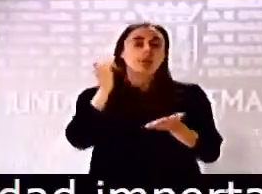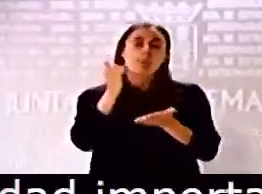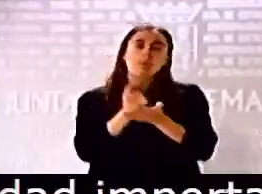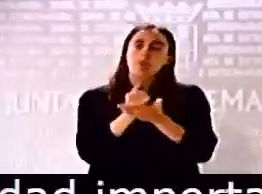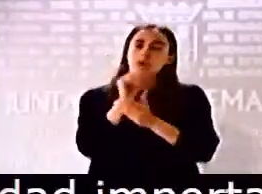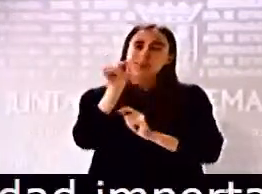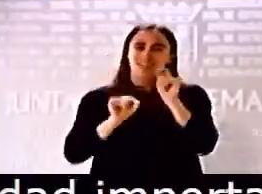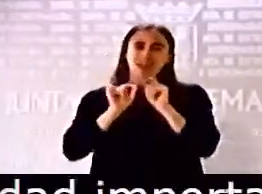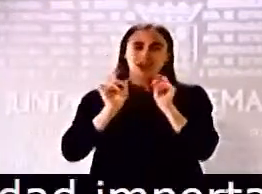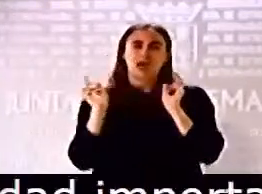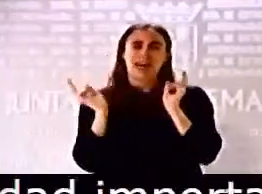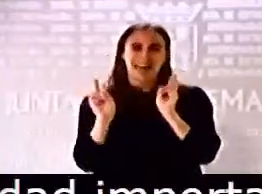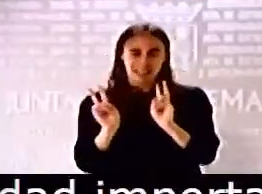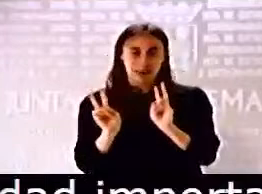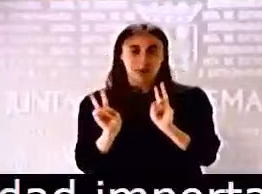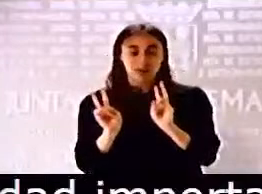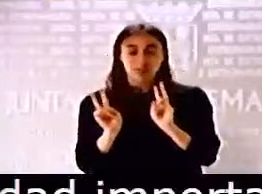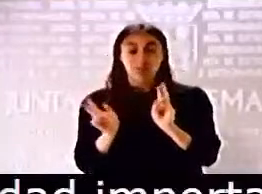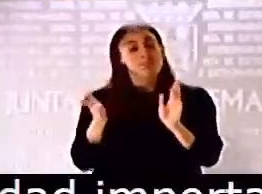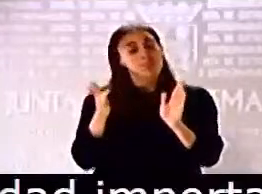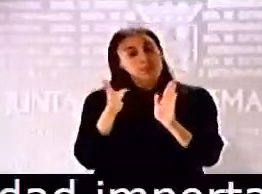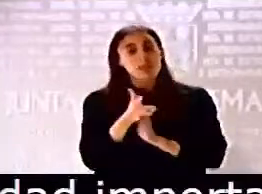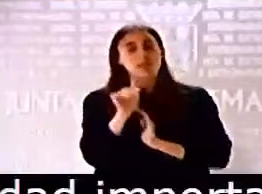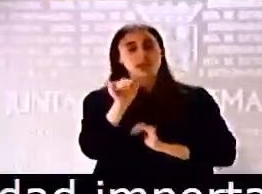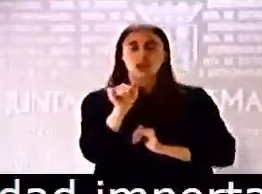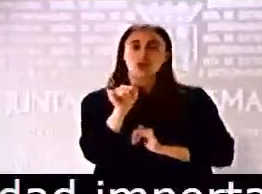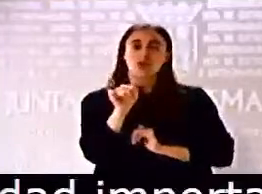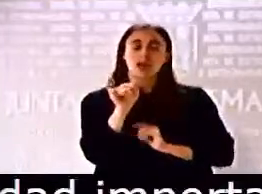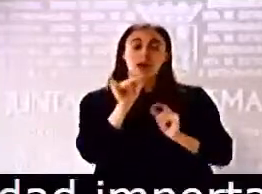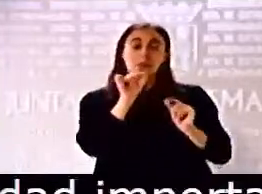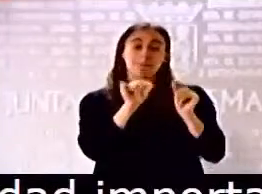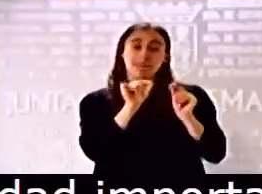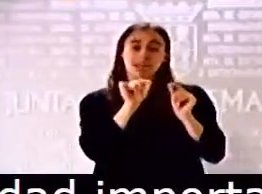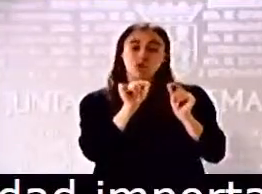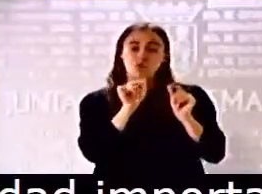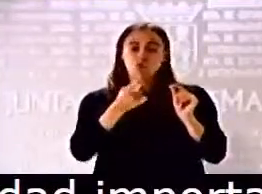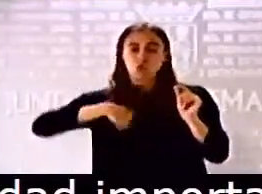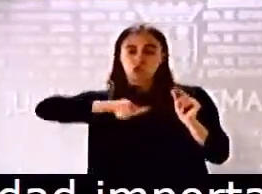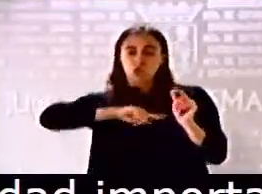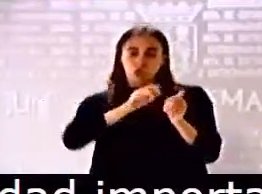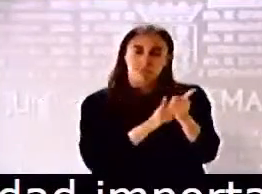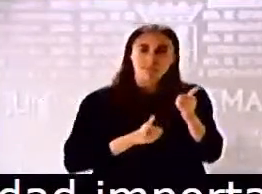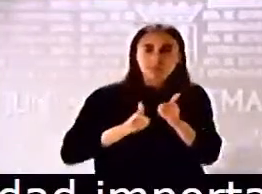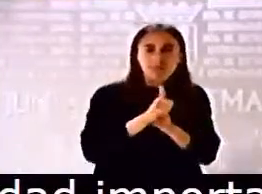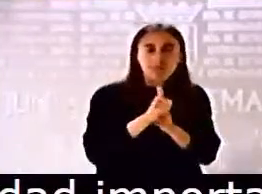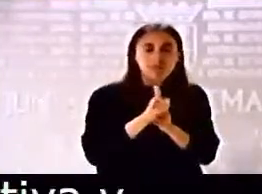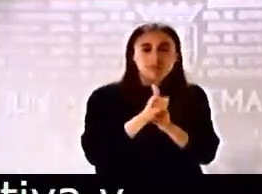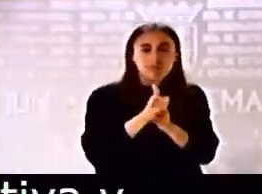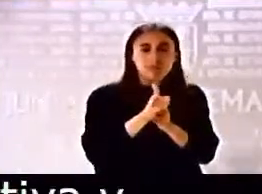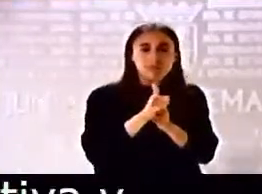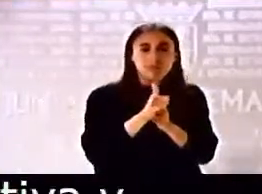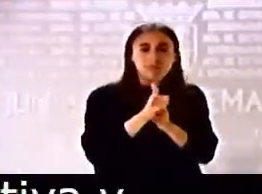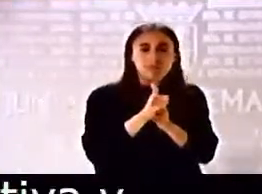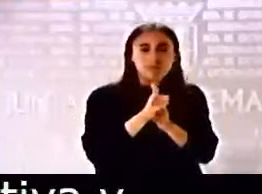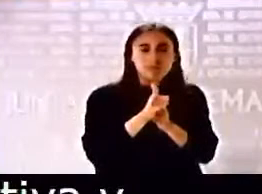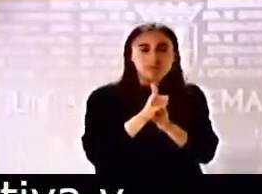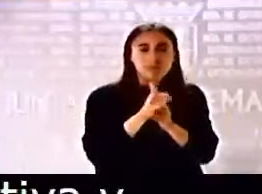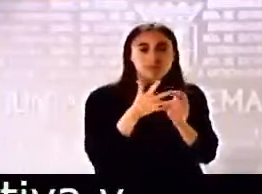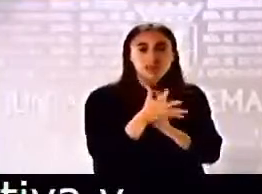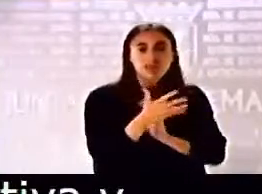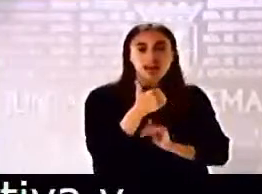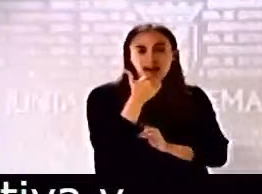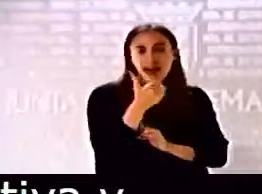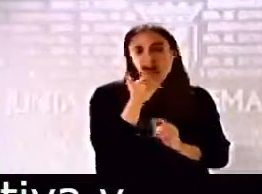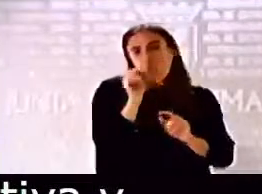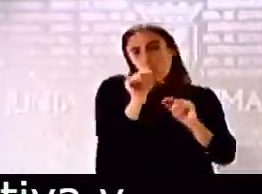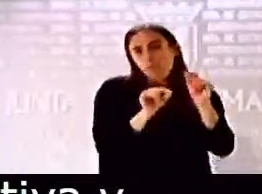diagnósticas de infección activa y entendemos que eso es anticiparnos, adelantarnos a lo que es